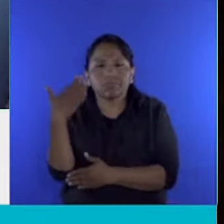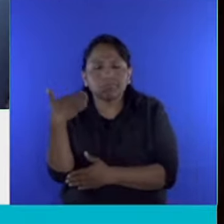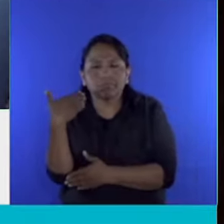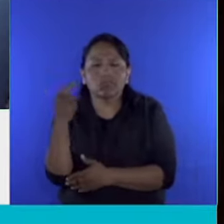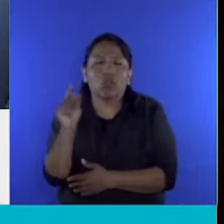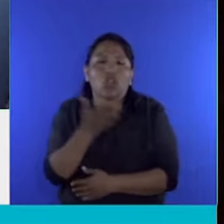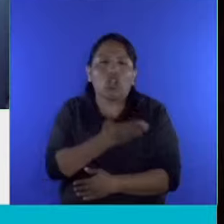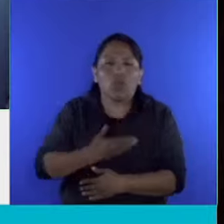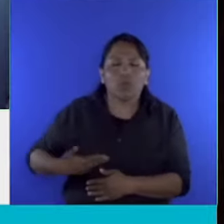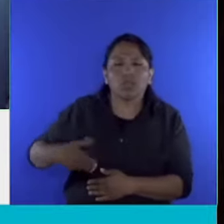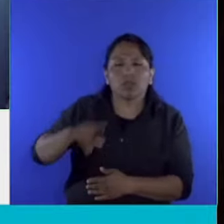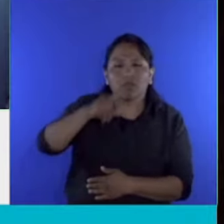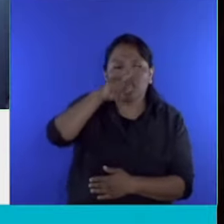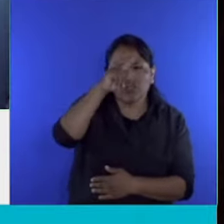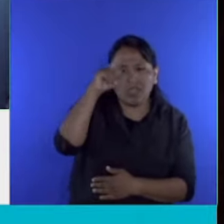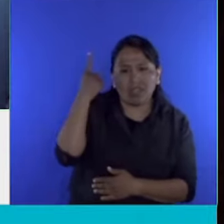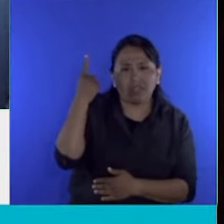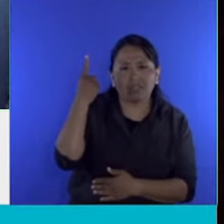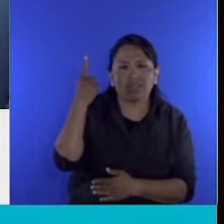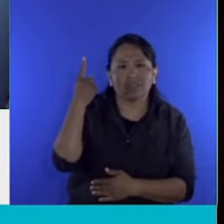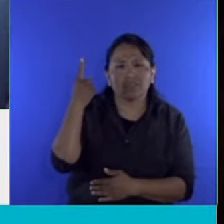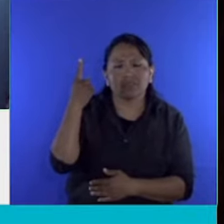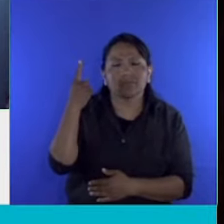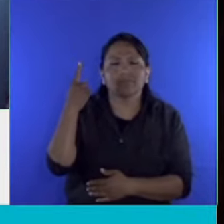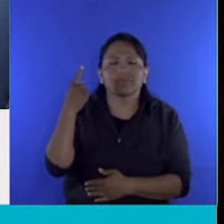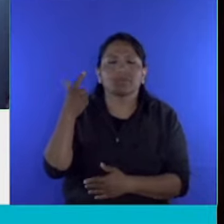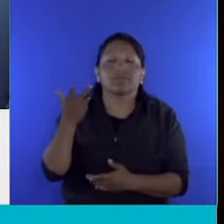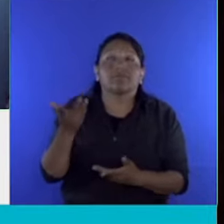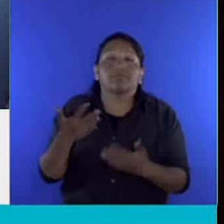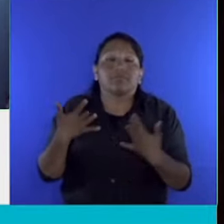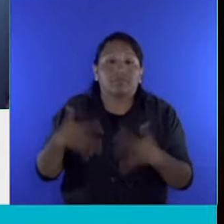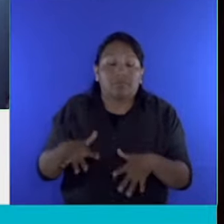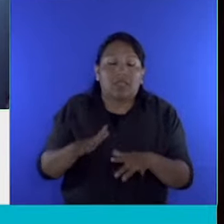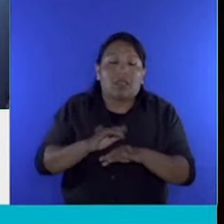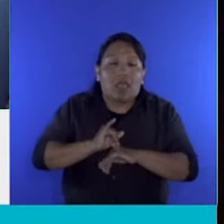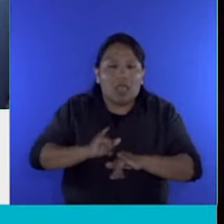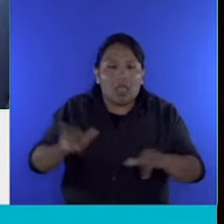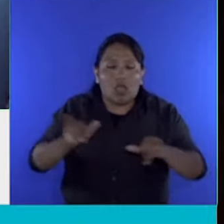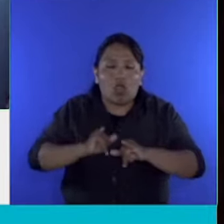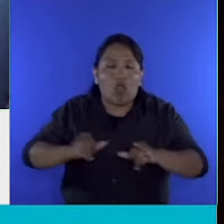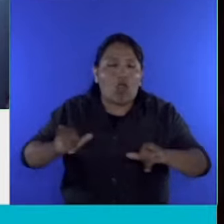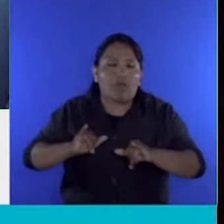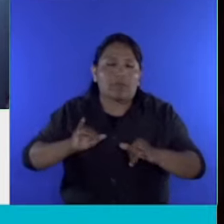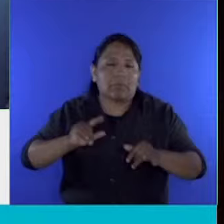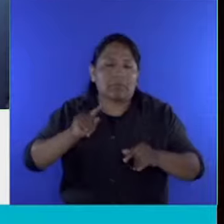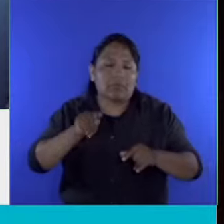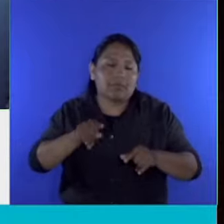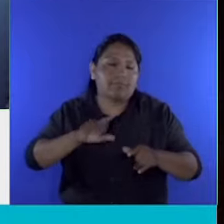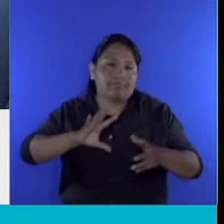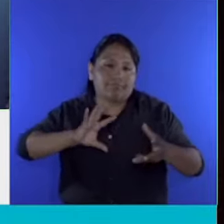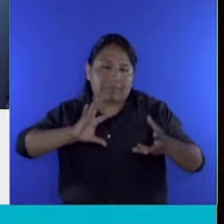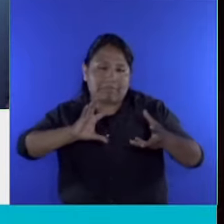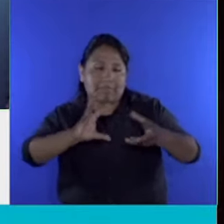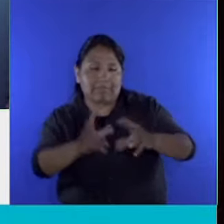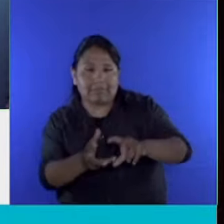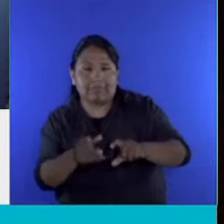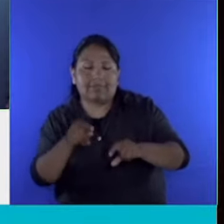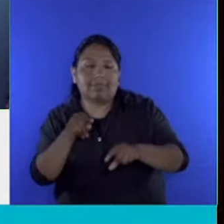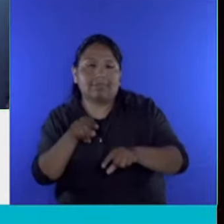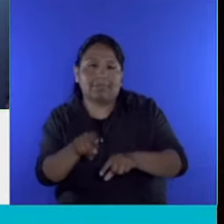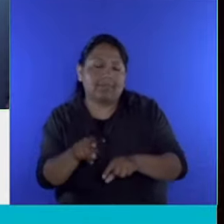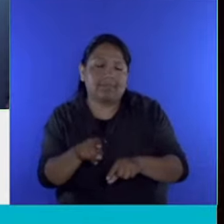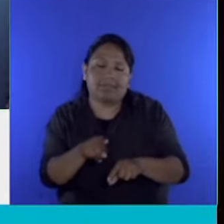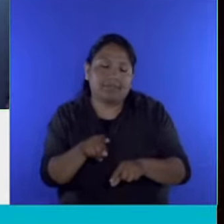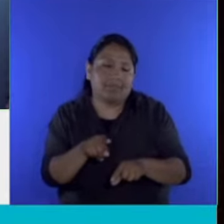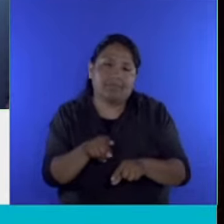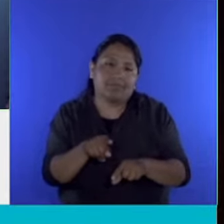del gobierno nacional en el marco de una enorme campaña desprestigio en el